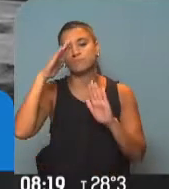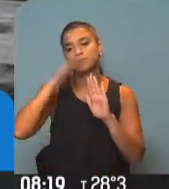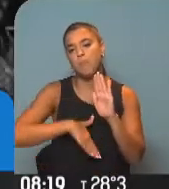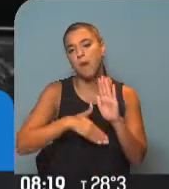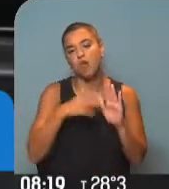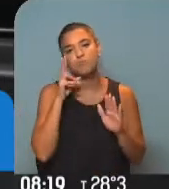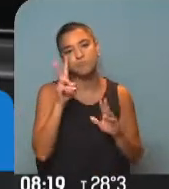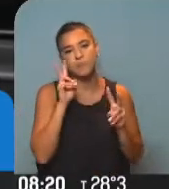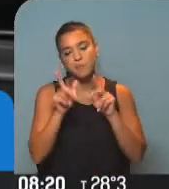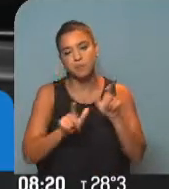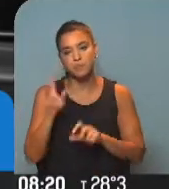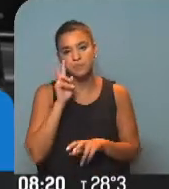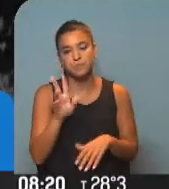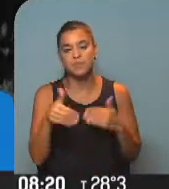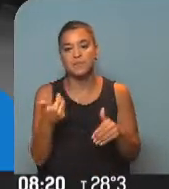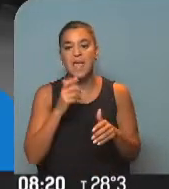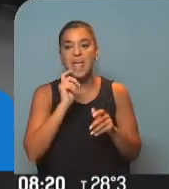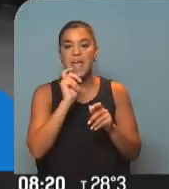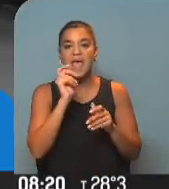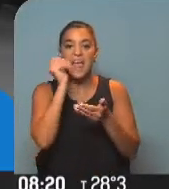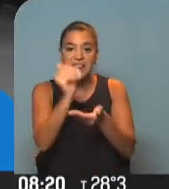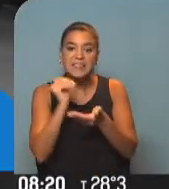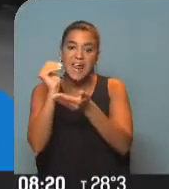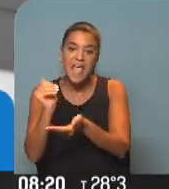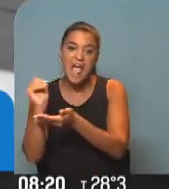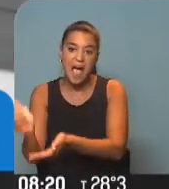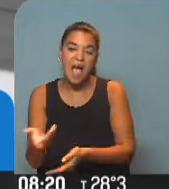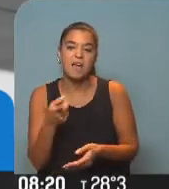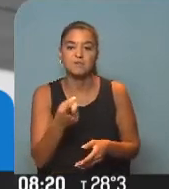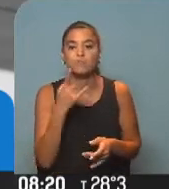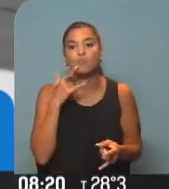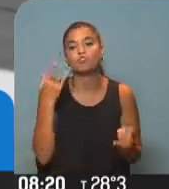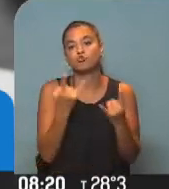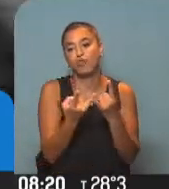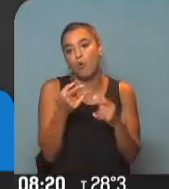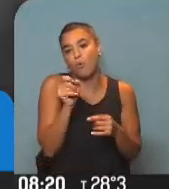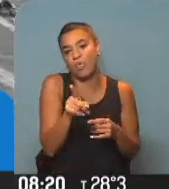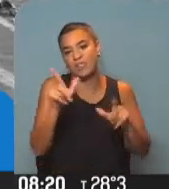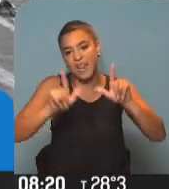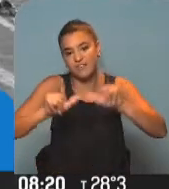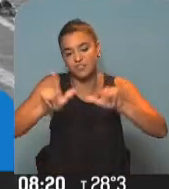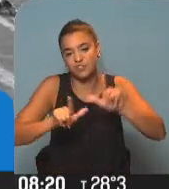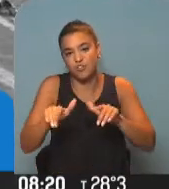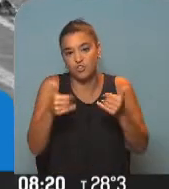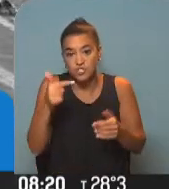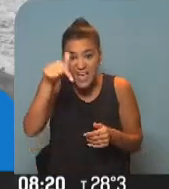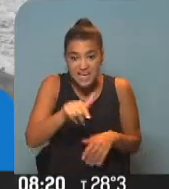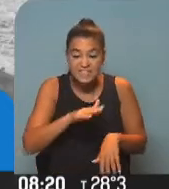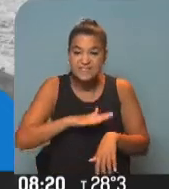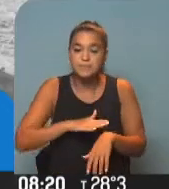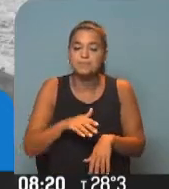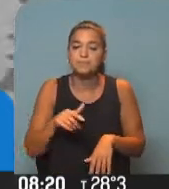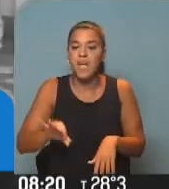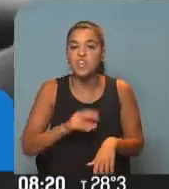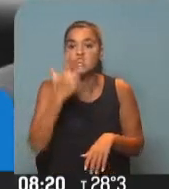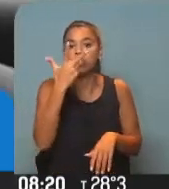estrepitosamente. Y sí, señores, la entrega de los Oscars también tiene que ser un evento y un show televisivo, así que se comprometieron a que este año dure 3 horas y